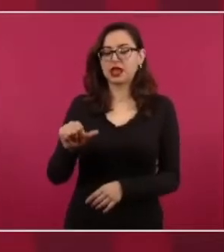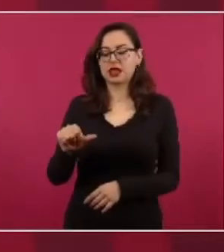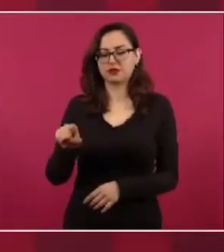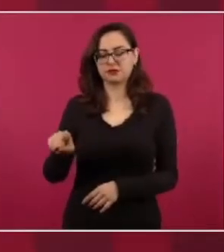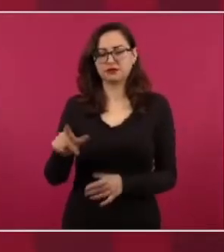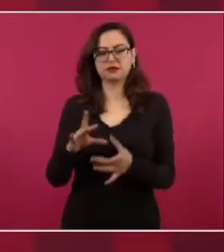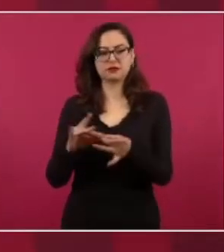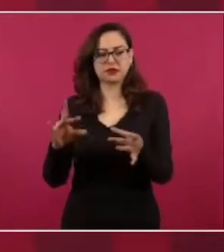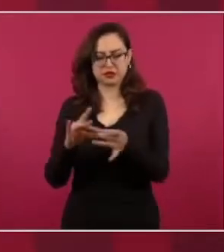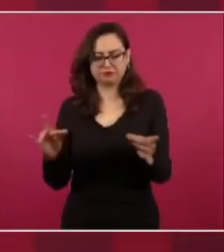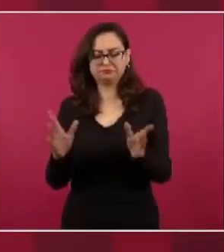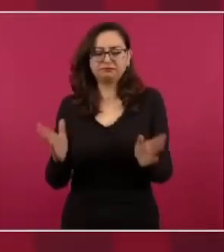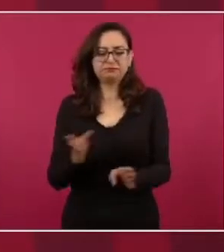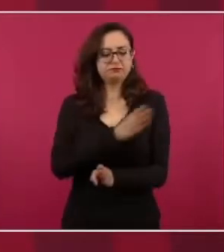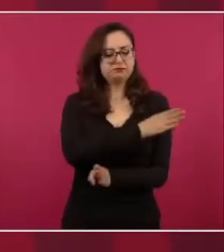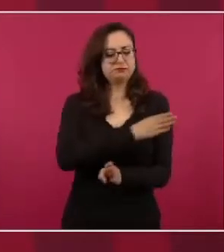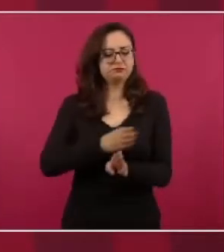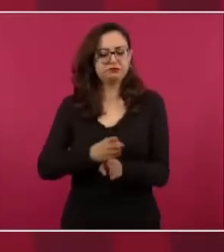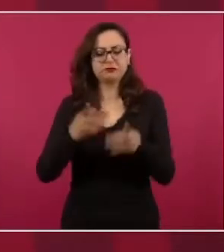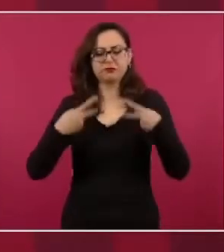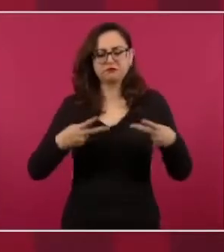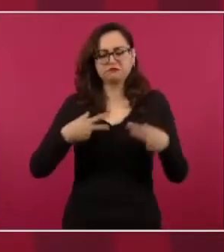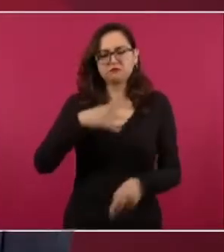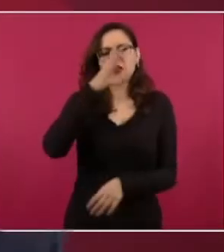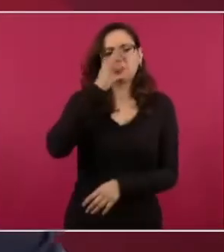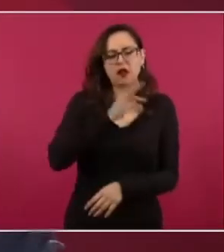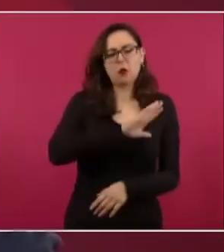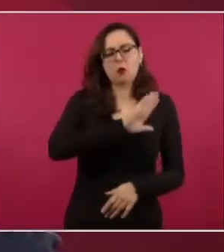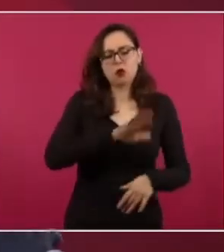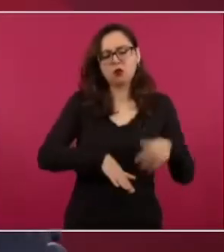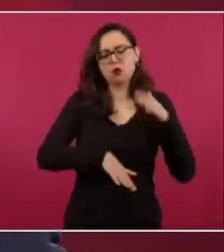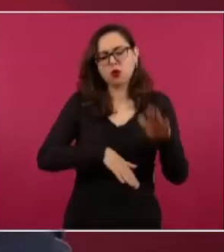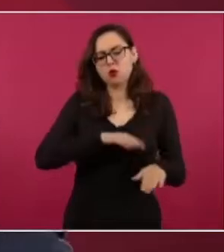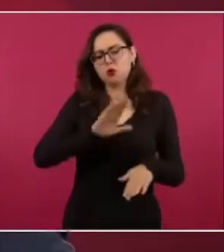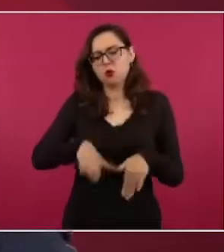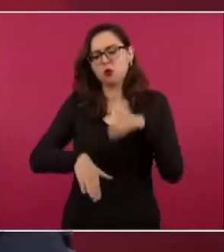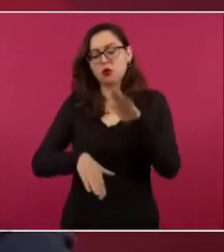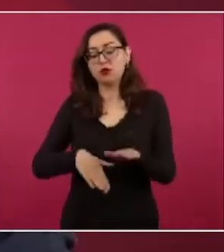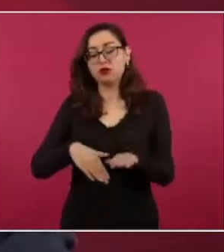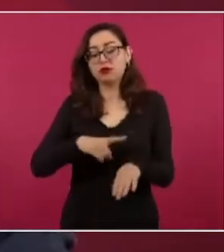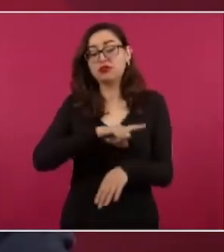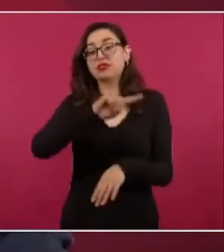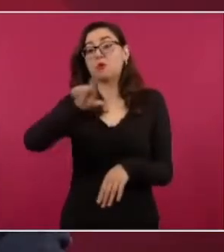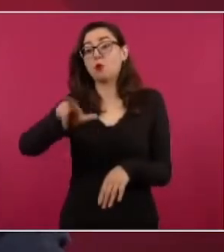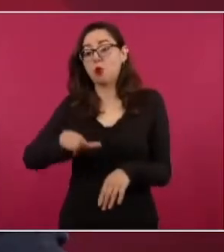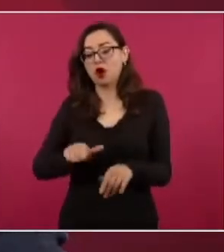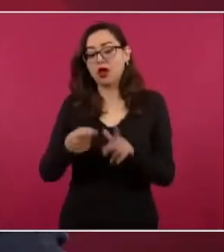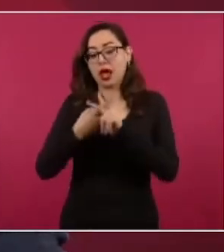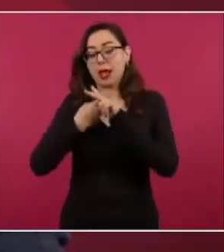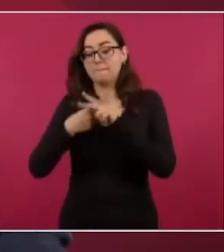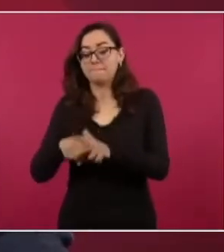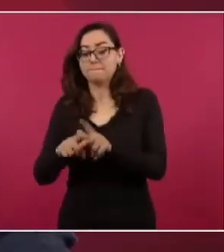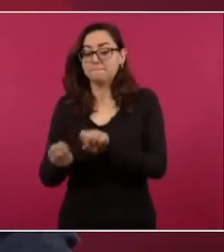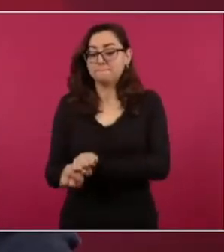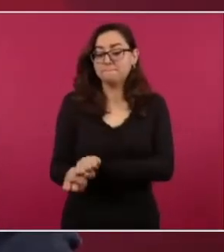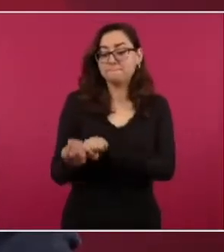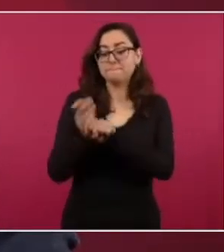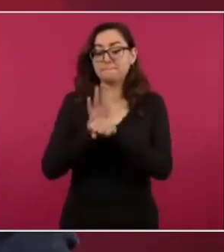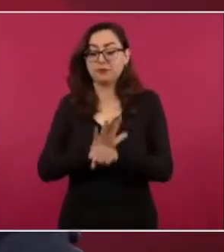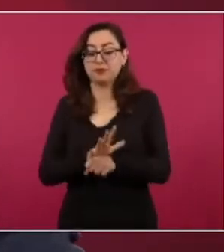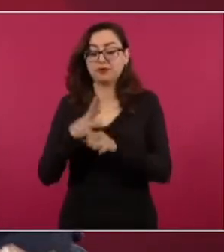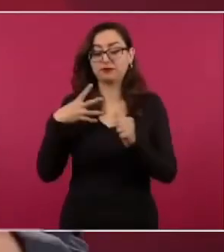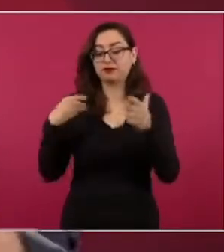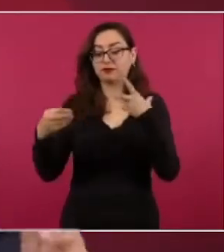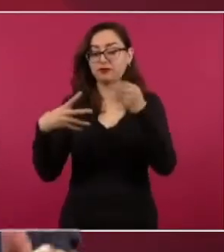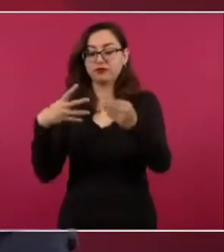exceso asociada con la pandemia de COVID en México. Desde julio de 2020,